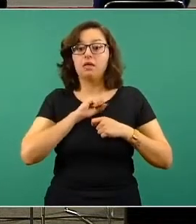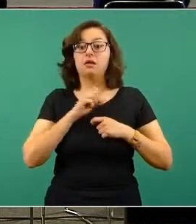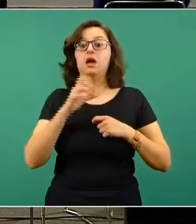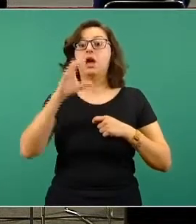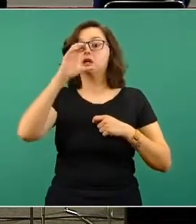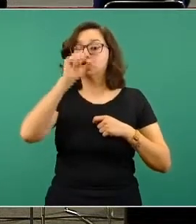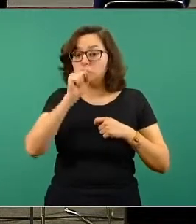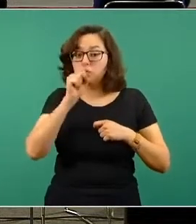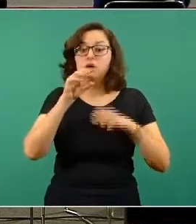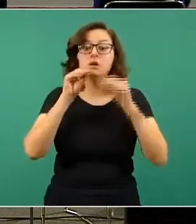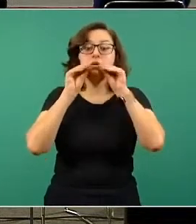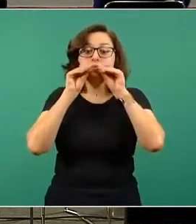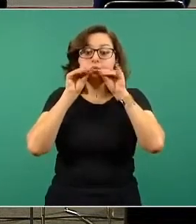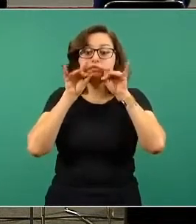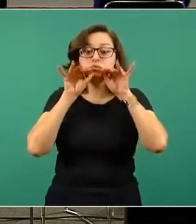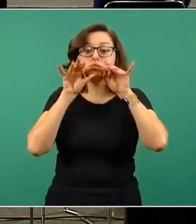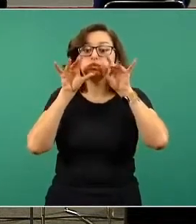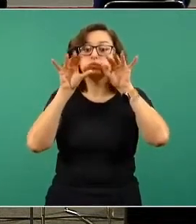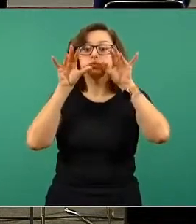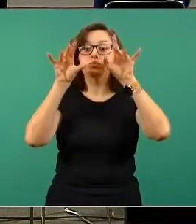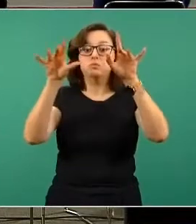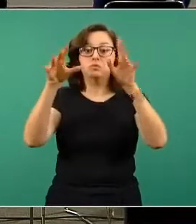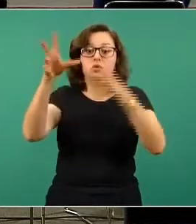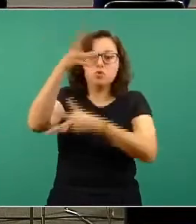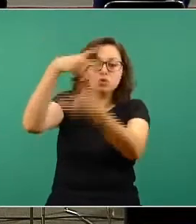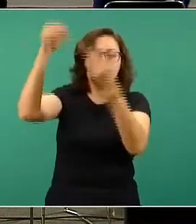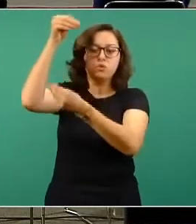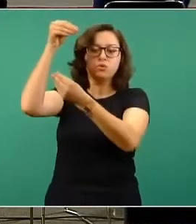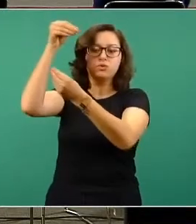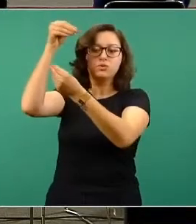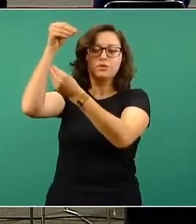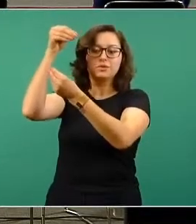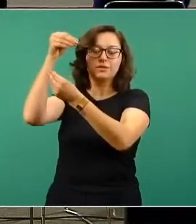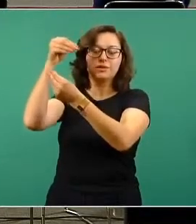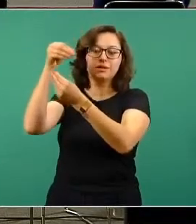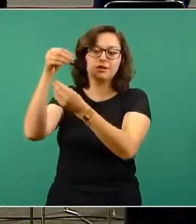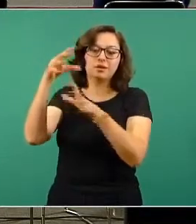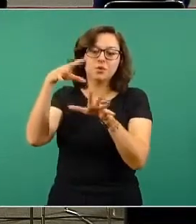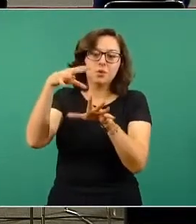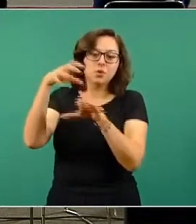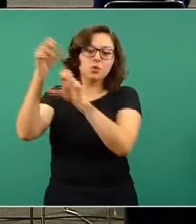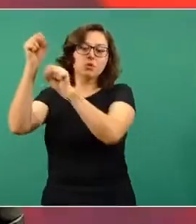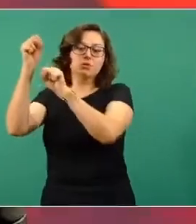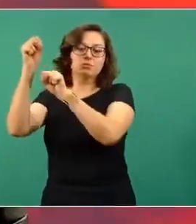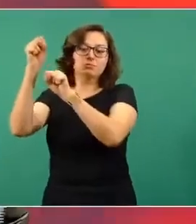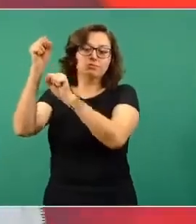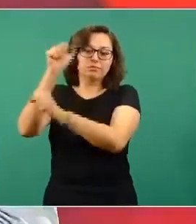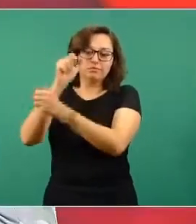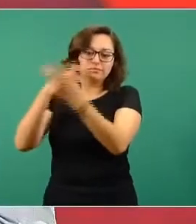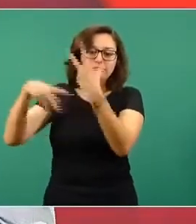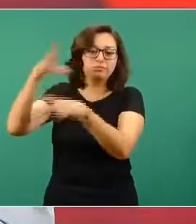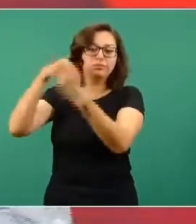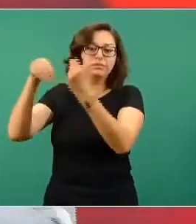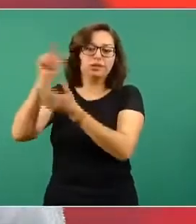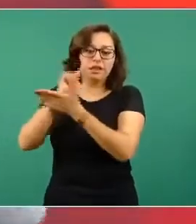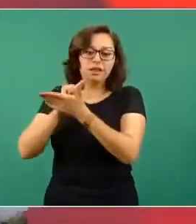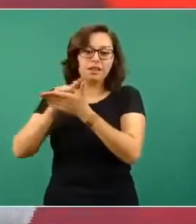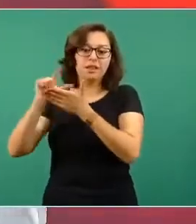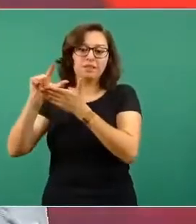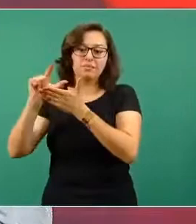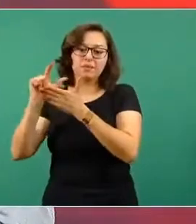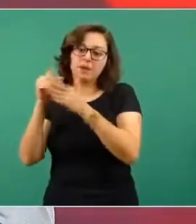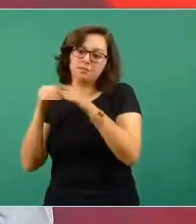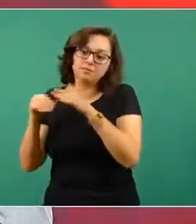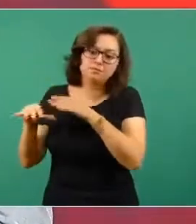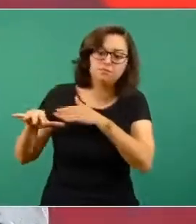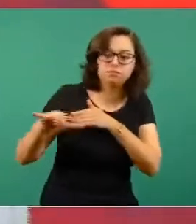que esas gotas que se expulsan sean rápidamente captadas por la circulación del aire hacia la parte inferior, sean